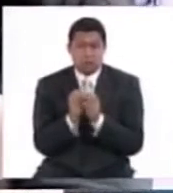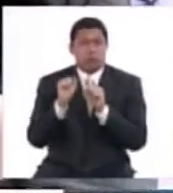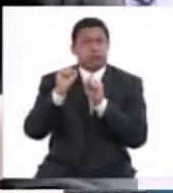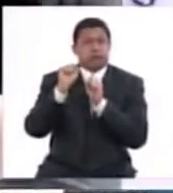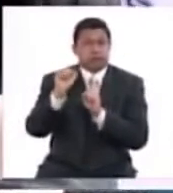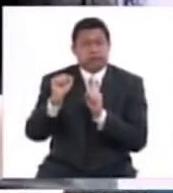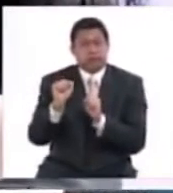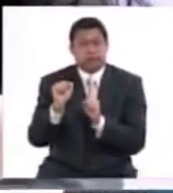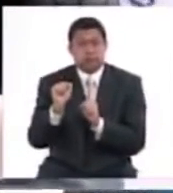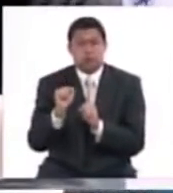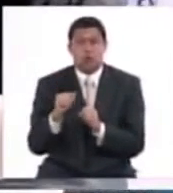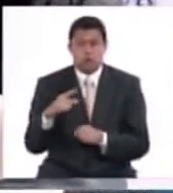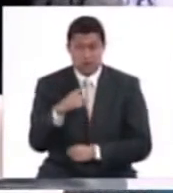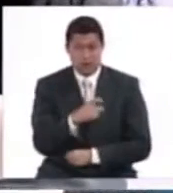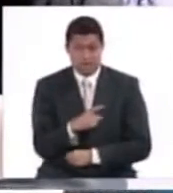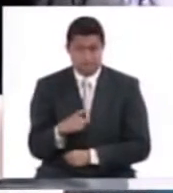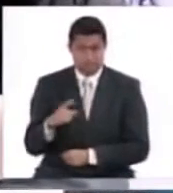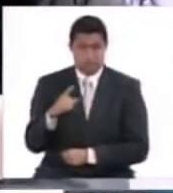resistencia o de bacilos